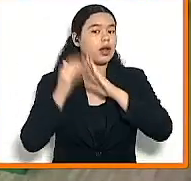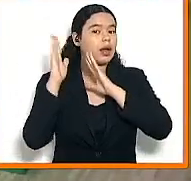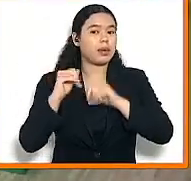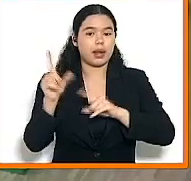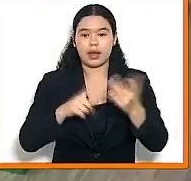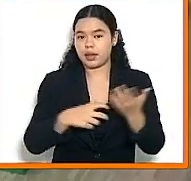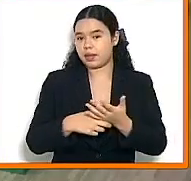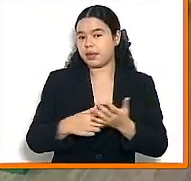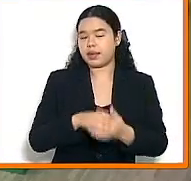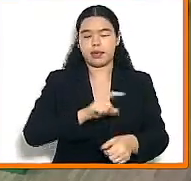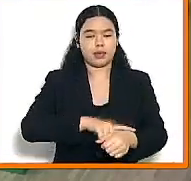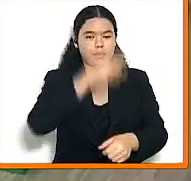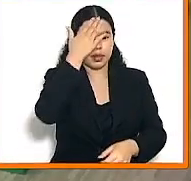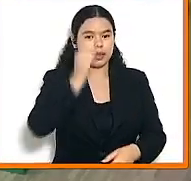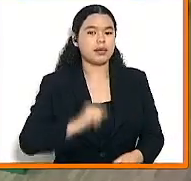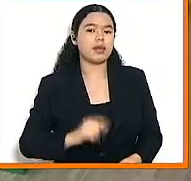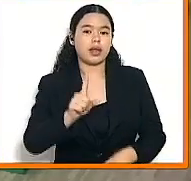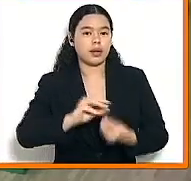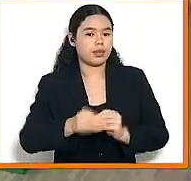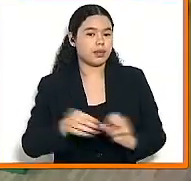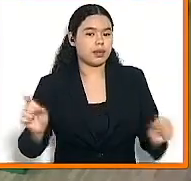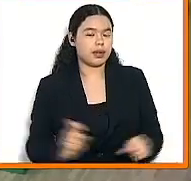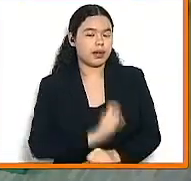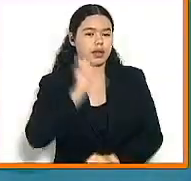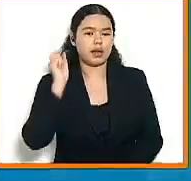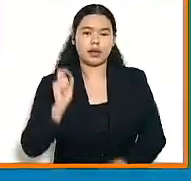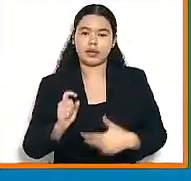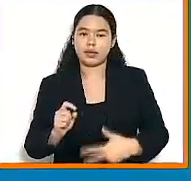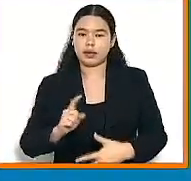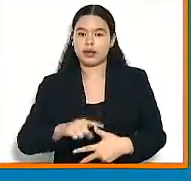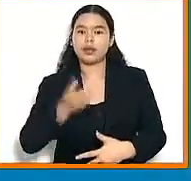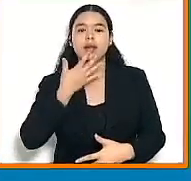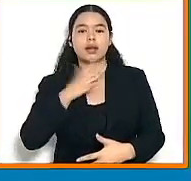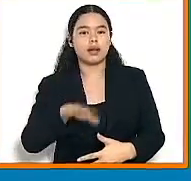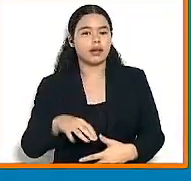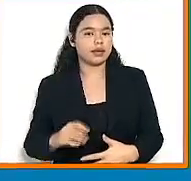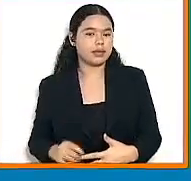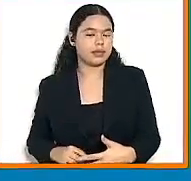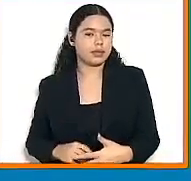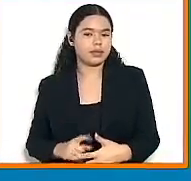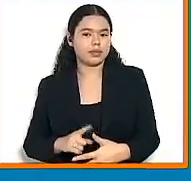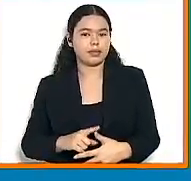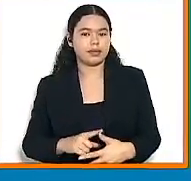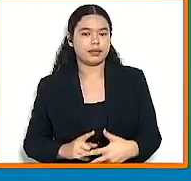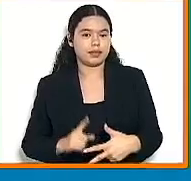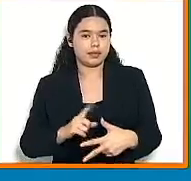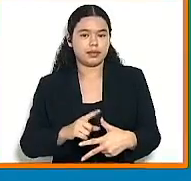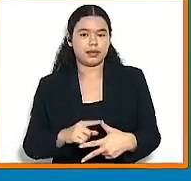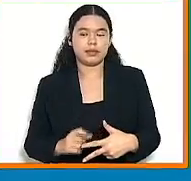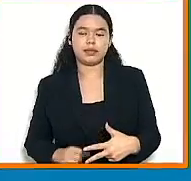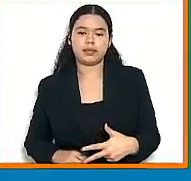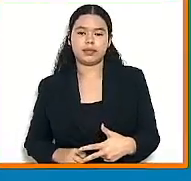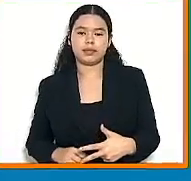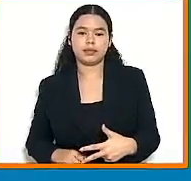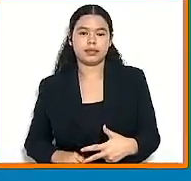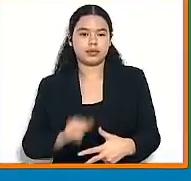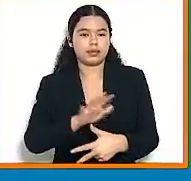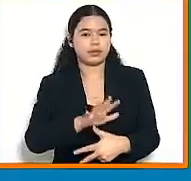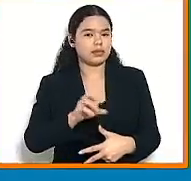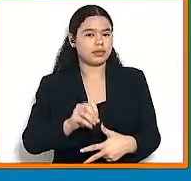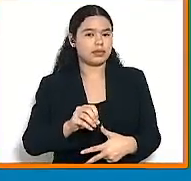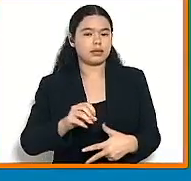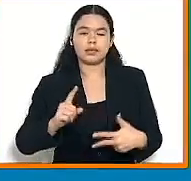boleto en mano porque vamos a conocer cuál es el primer número ganador. Suerte. Porque tu primer número es